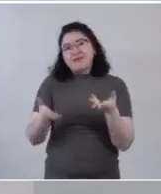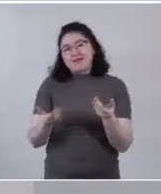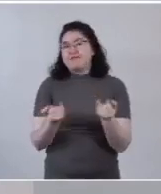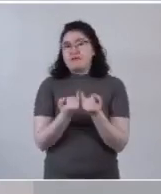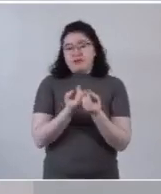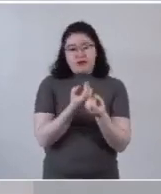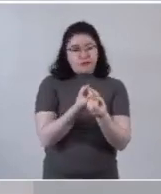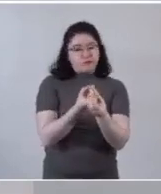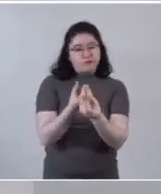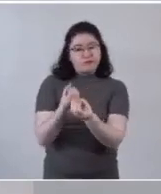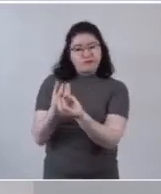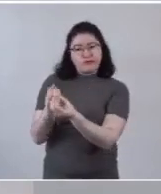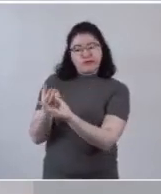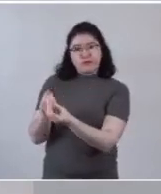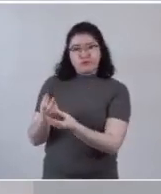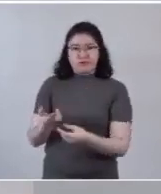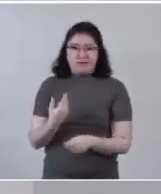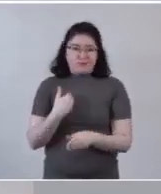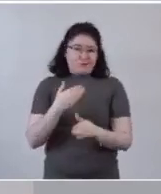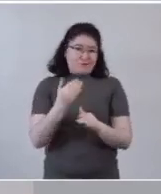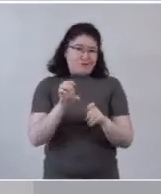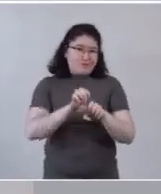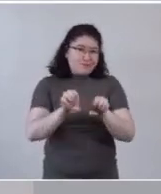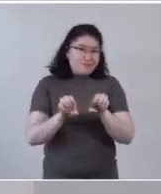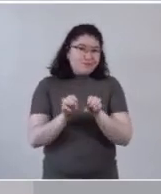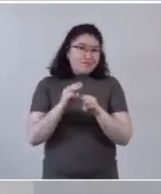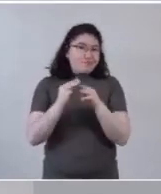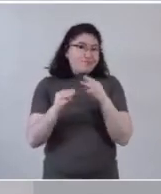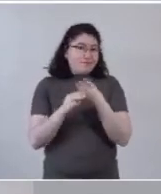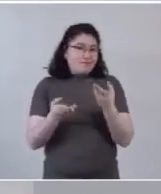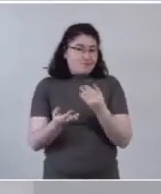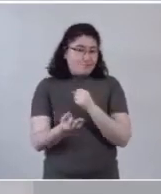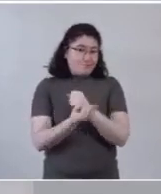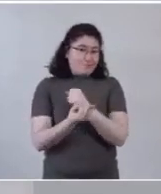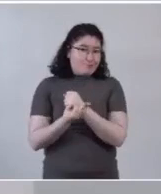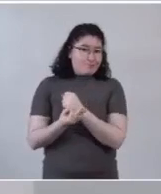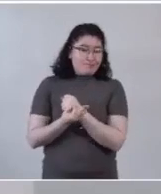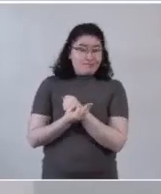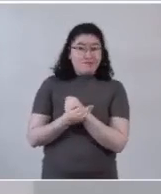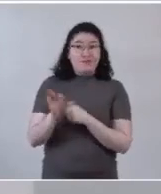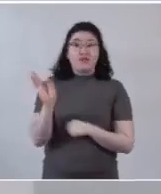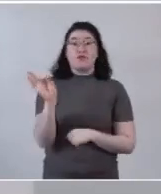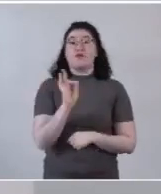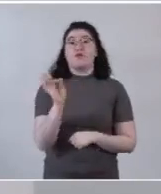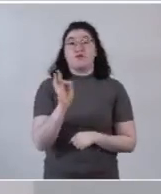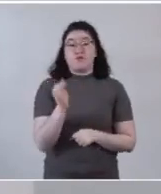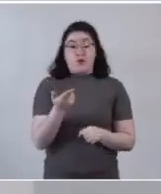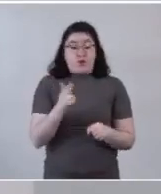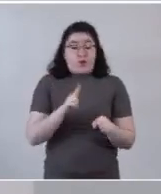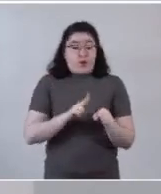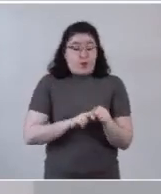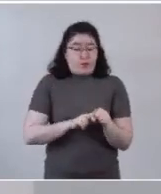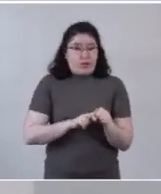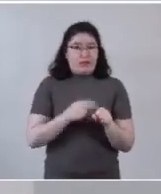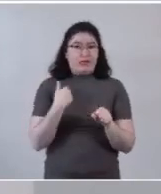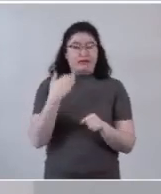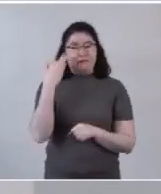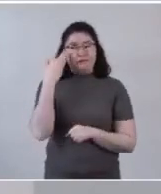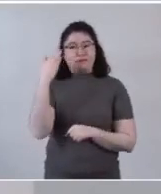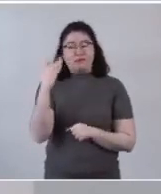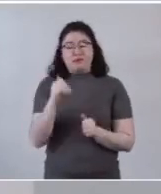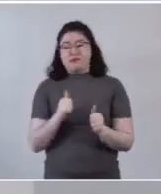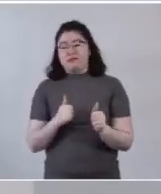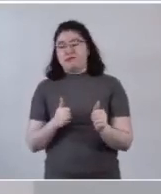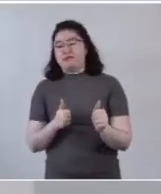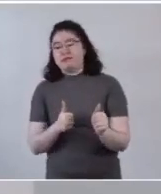un reparto y una distribución de equipo. Entonces, puede haber ahí algún retraso en algún hospital, pero estamos